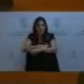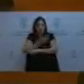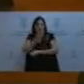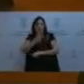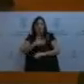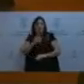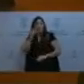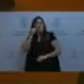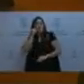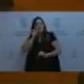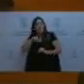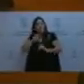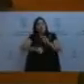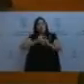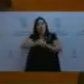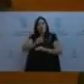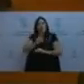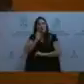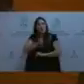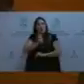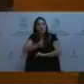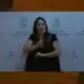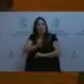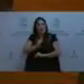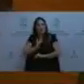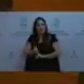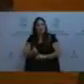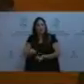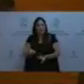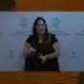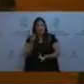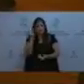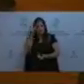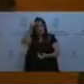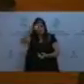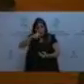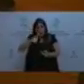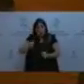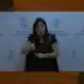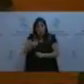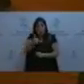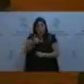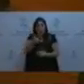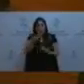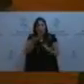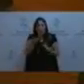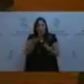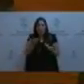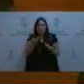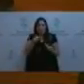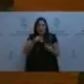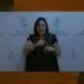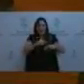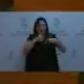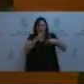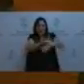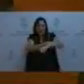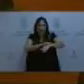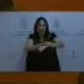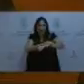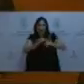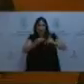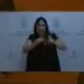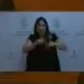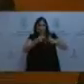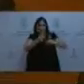Fernández incumple sistemáticamente. Iniciativas aprobadas por la Cámara que siguen sin estar atendidas por el Gobierno regional, lo que